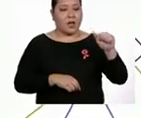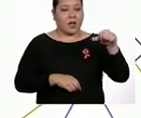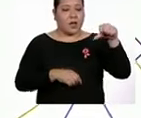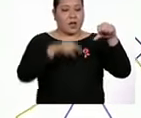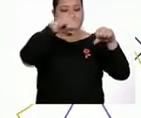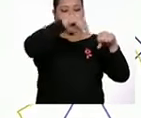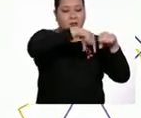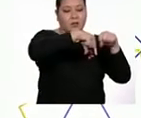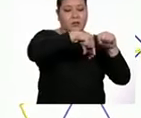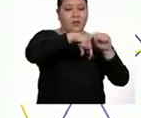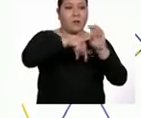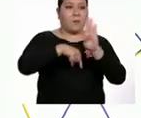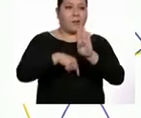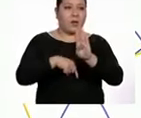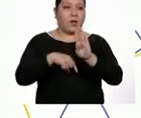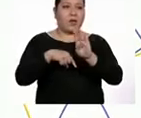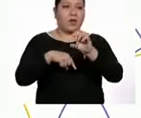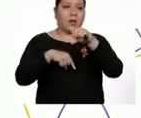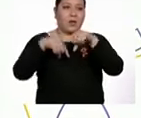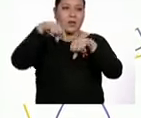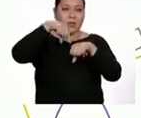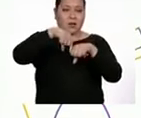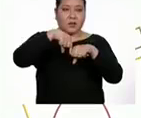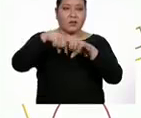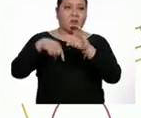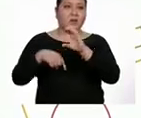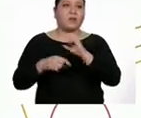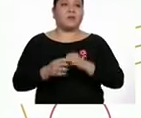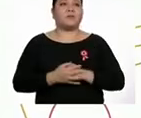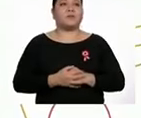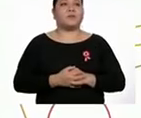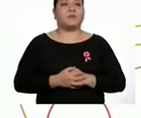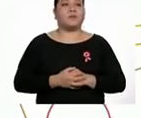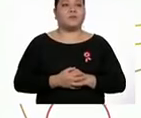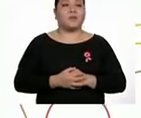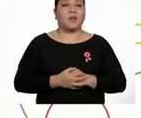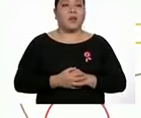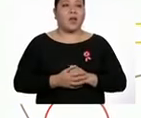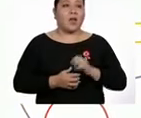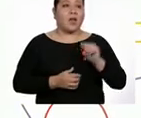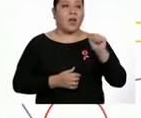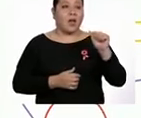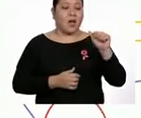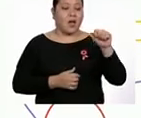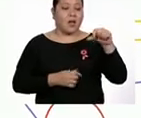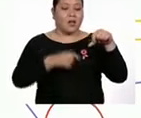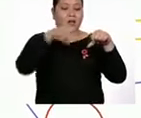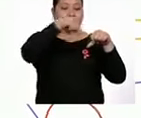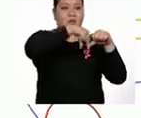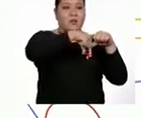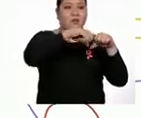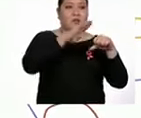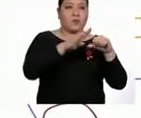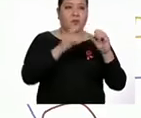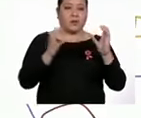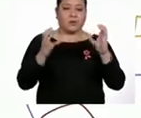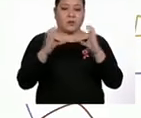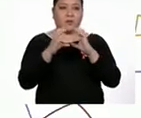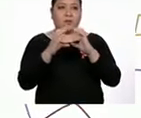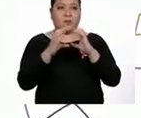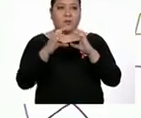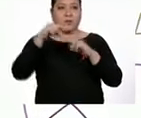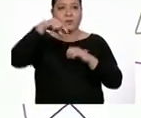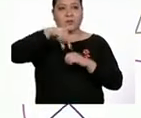intervalo A, B. El resultado ahí se intersecta con el intervalo C, lo que nos da